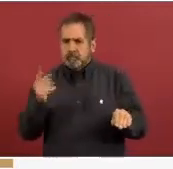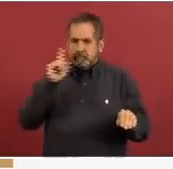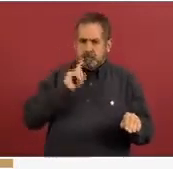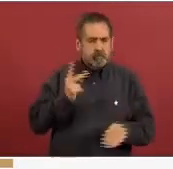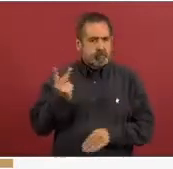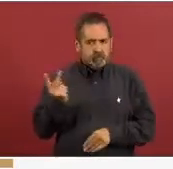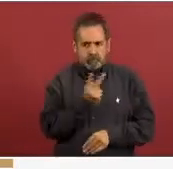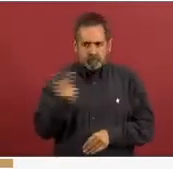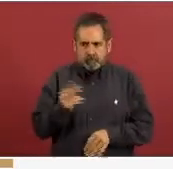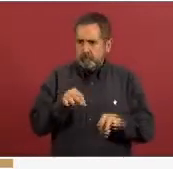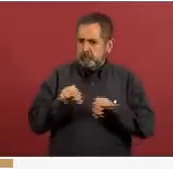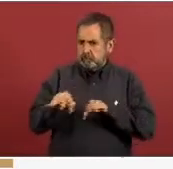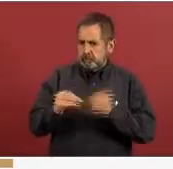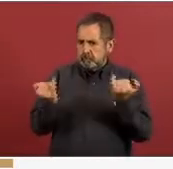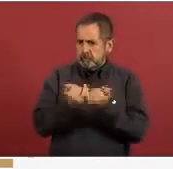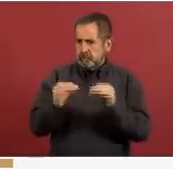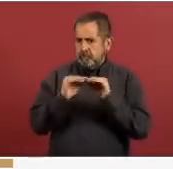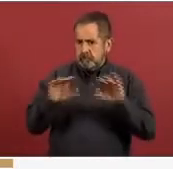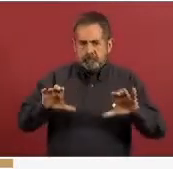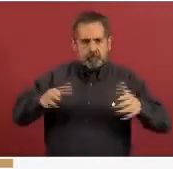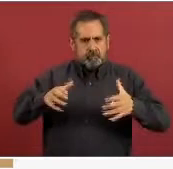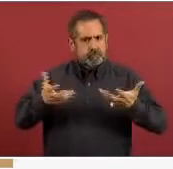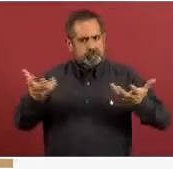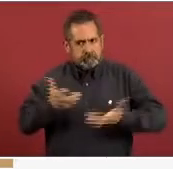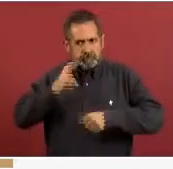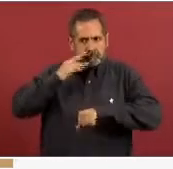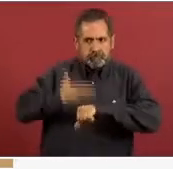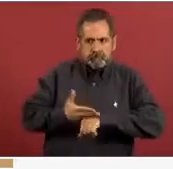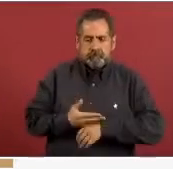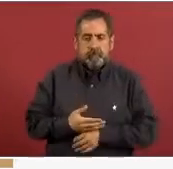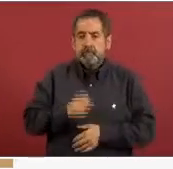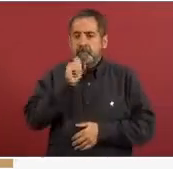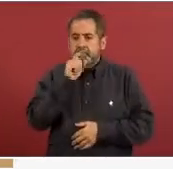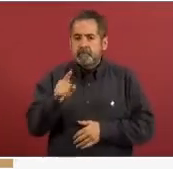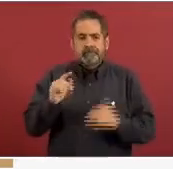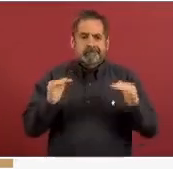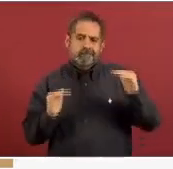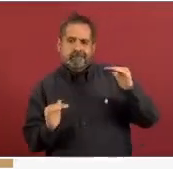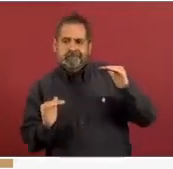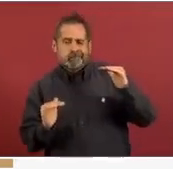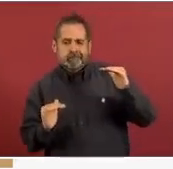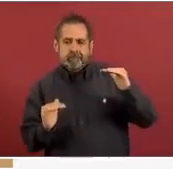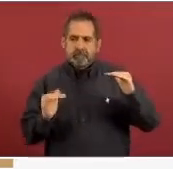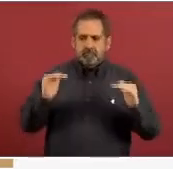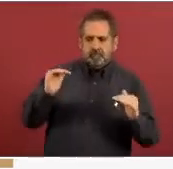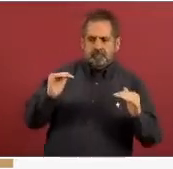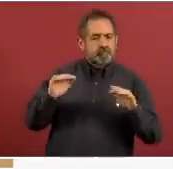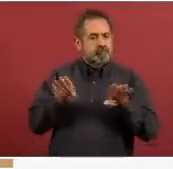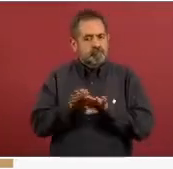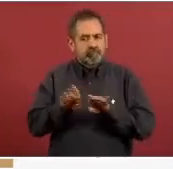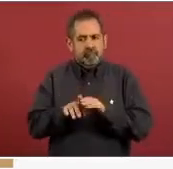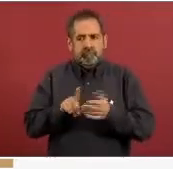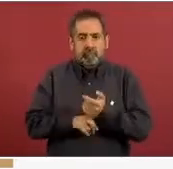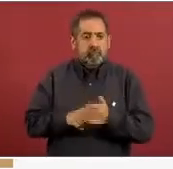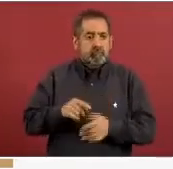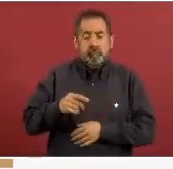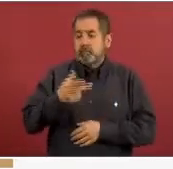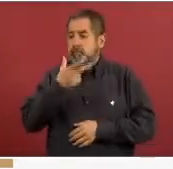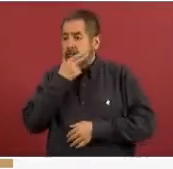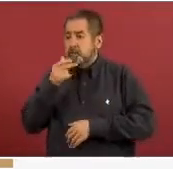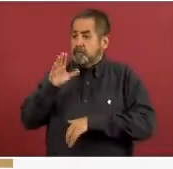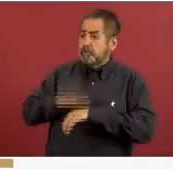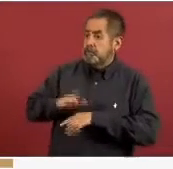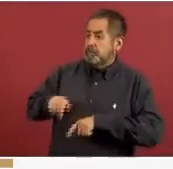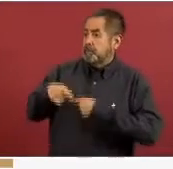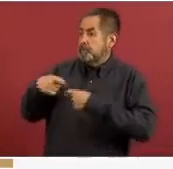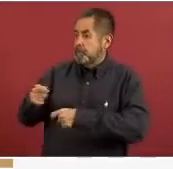mujeres, y también tenemos que reducir la carga. En esta redistribución a los hombres les van a tocar más y a las mujeres les tiene que